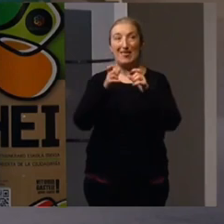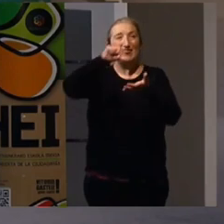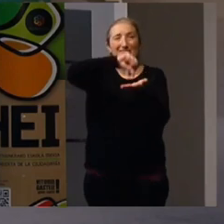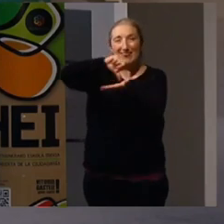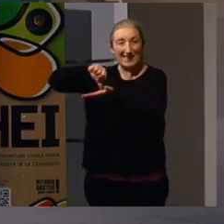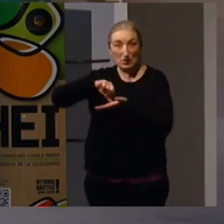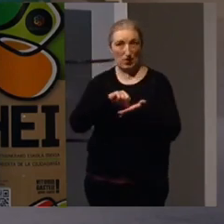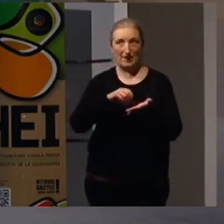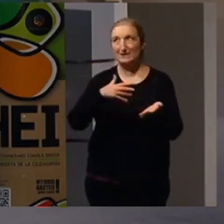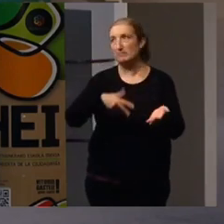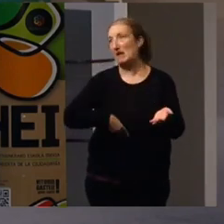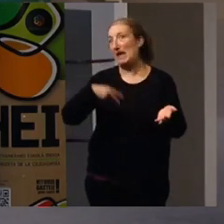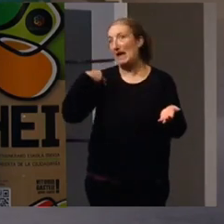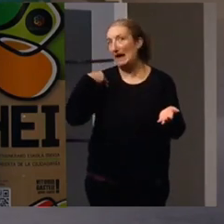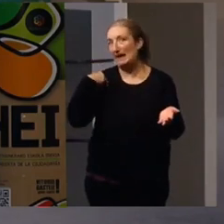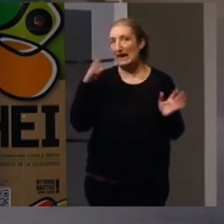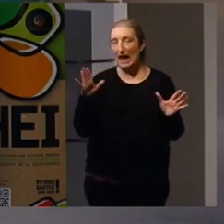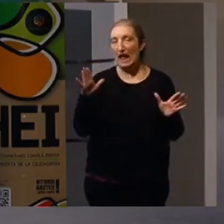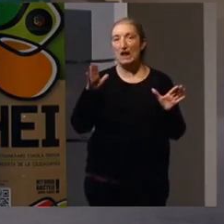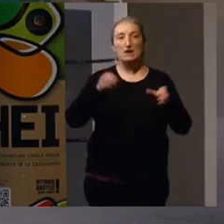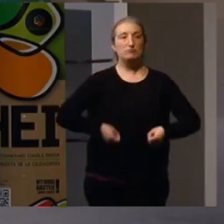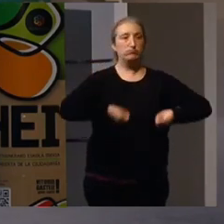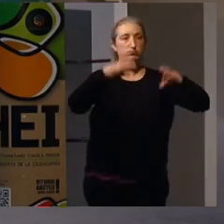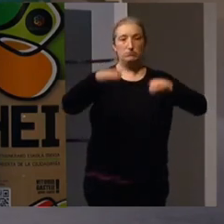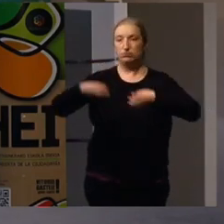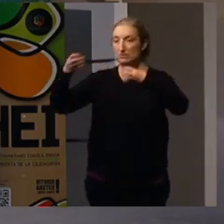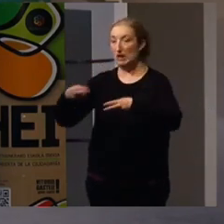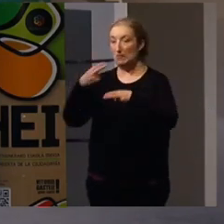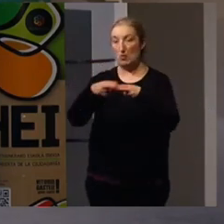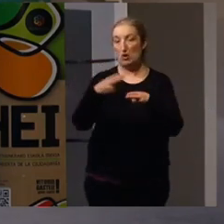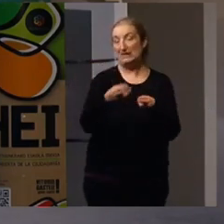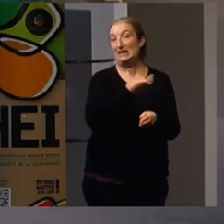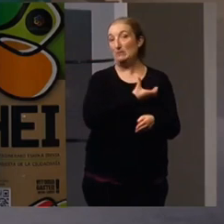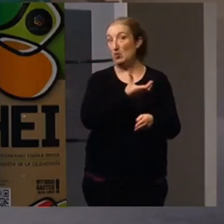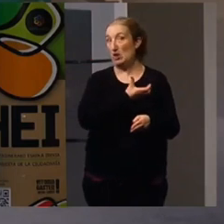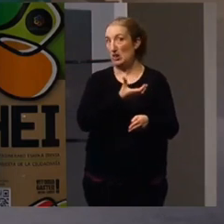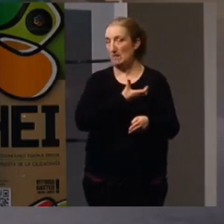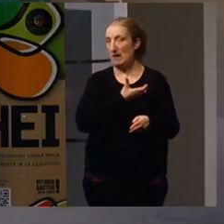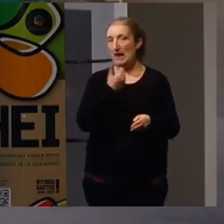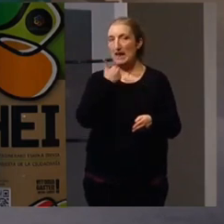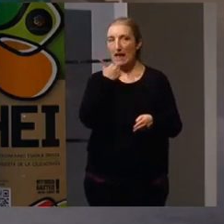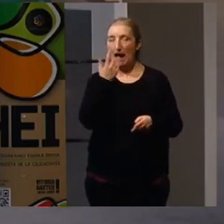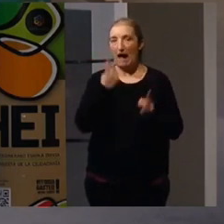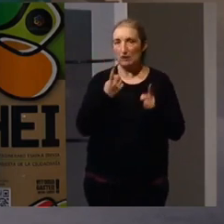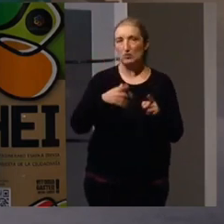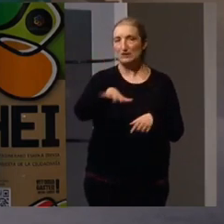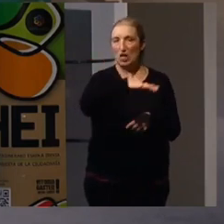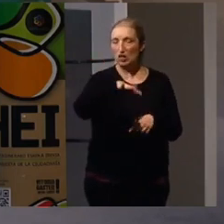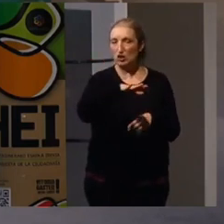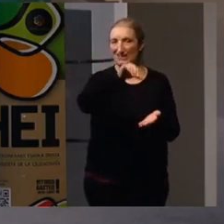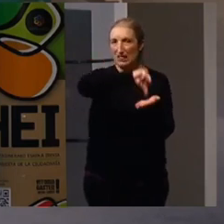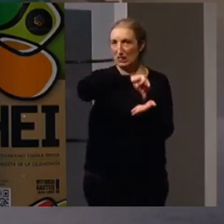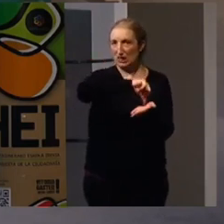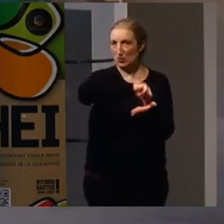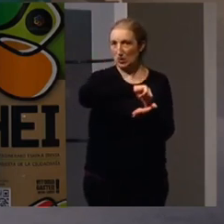ciudades que están, en general, salvo en sitios donde el urbanismo ¿no? y las políticas municipales ya han cogido un poquito de delantera, pero en muchísimos lugares tenemos